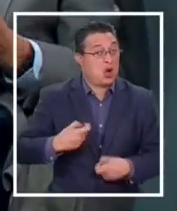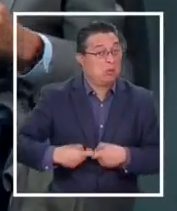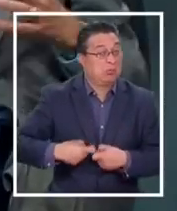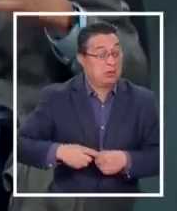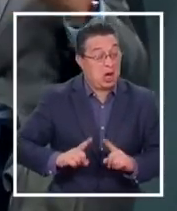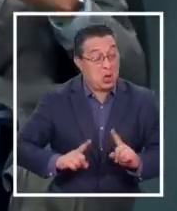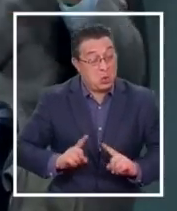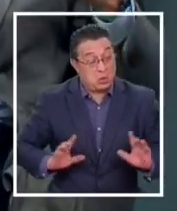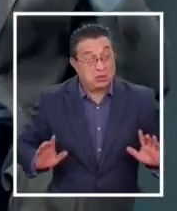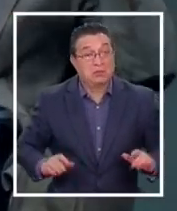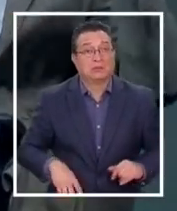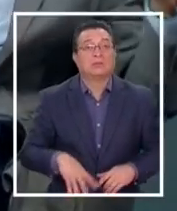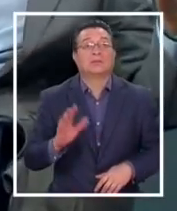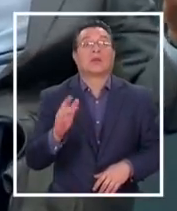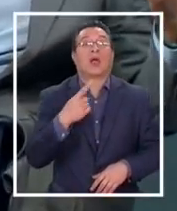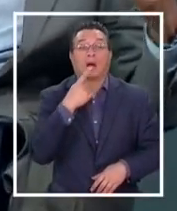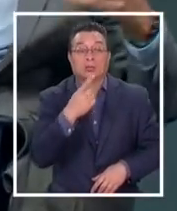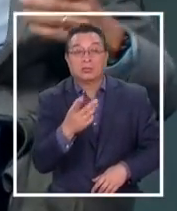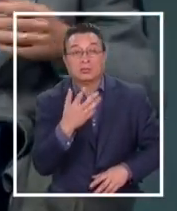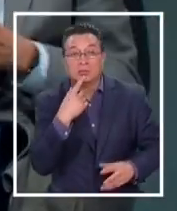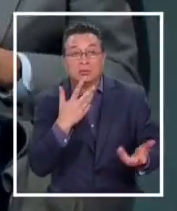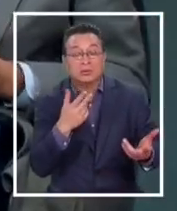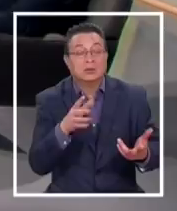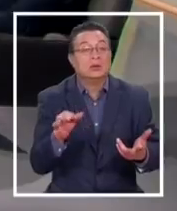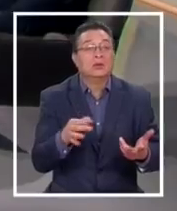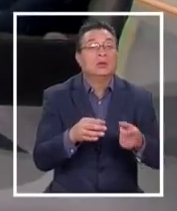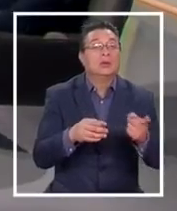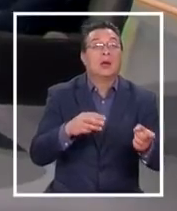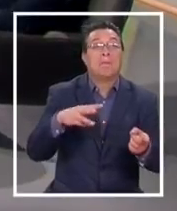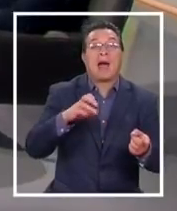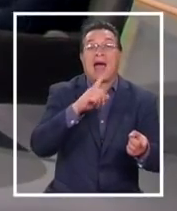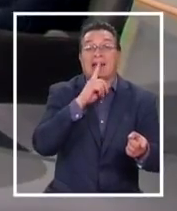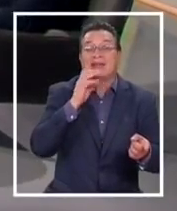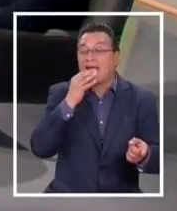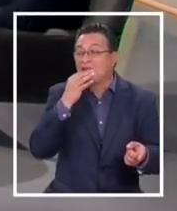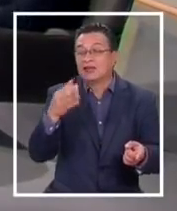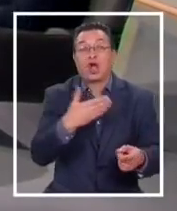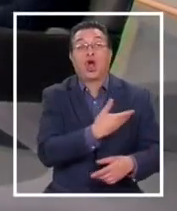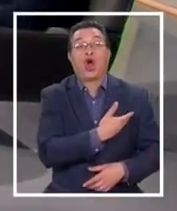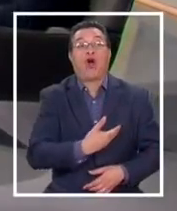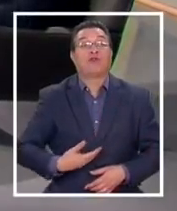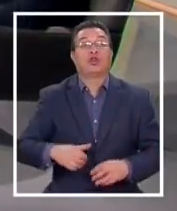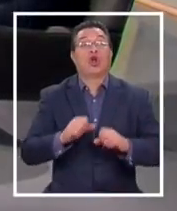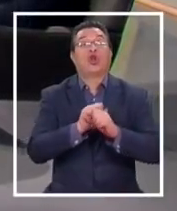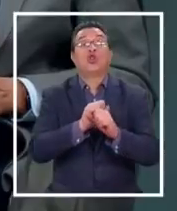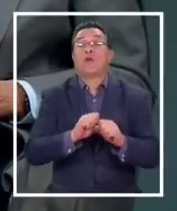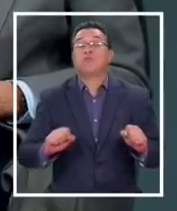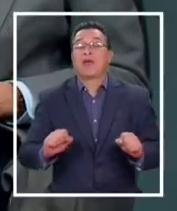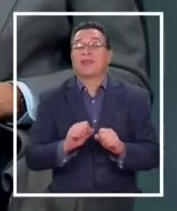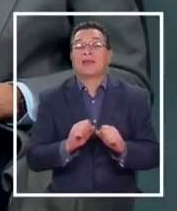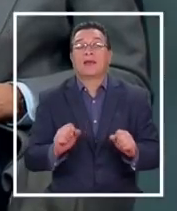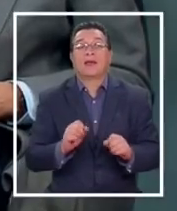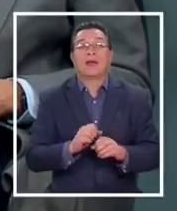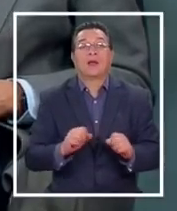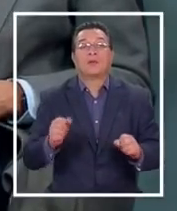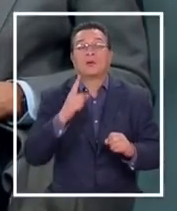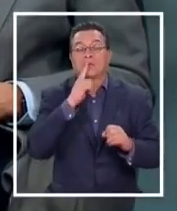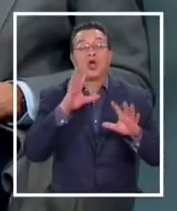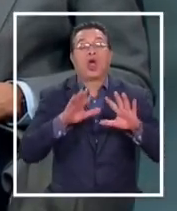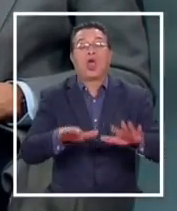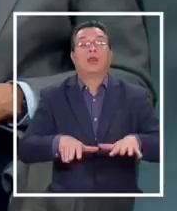sé si ¿cómo fue el gesto, pero yo tengo que hacer que cuando Matías dice que el gobierno no puede seguir siendo